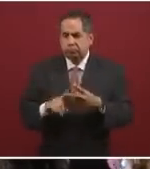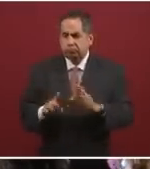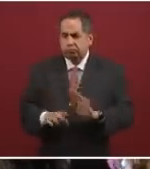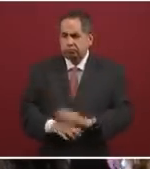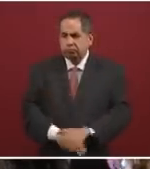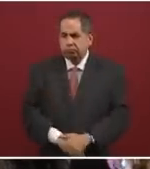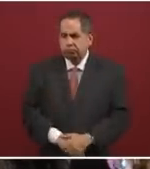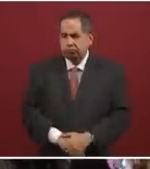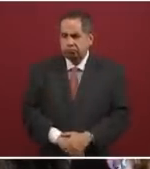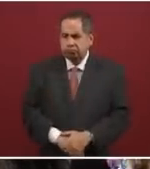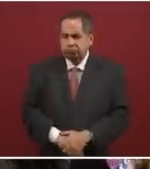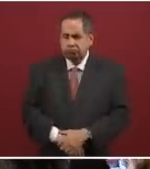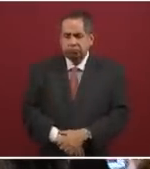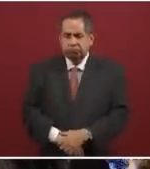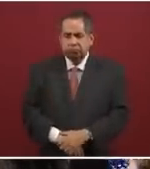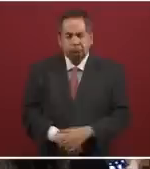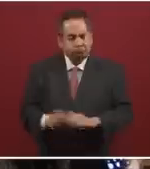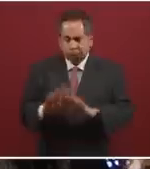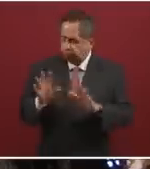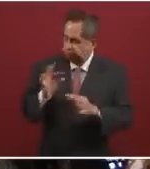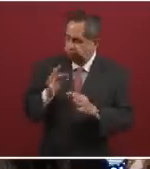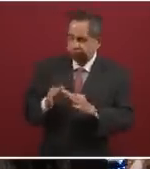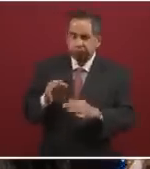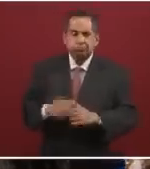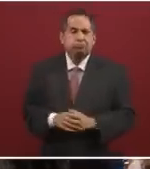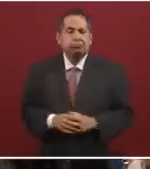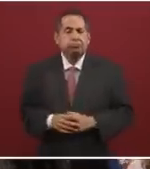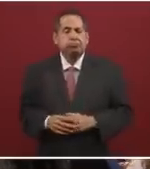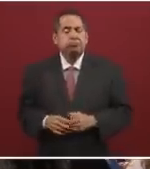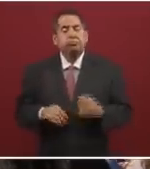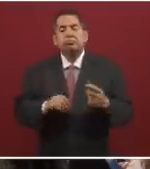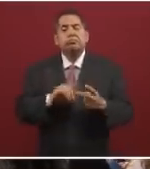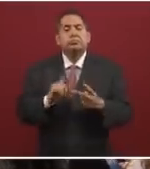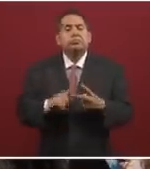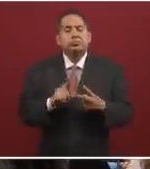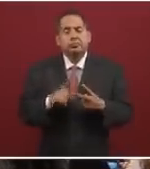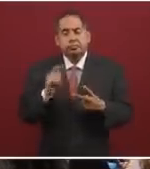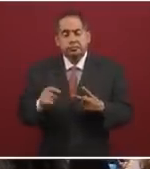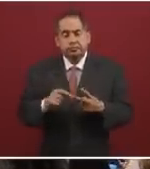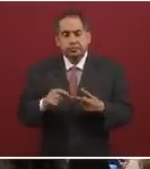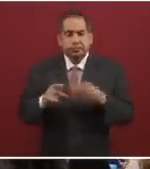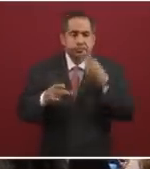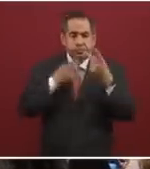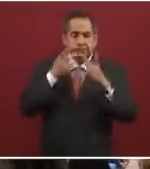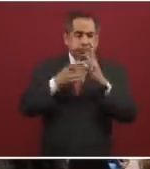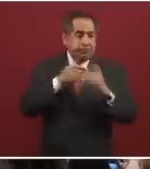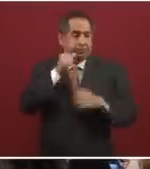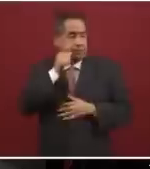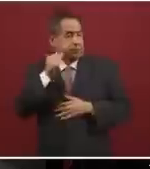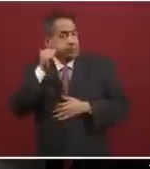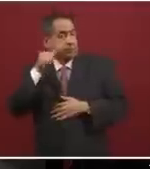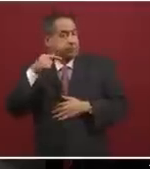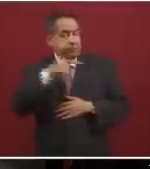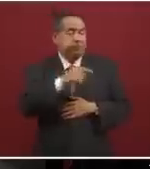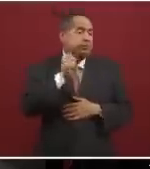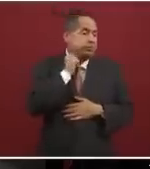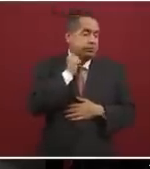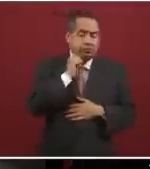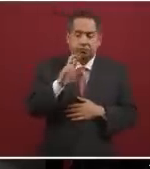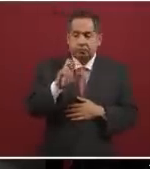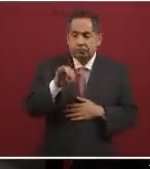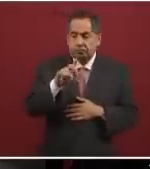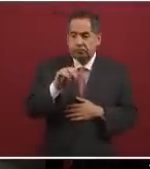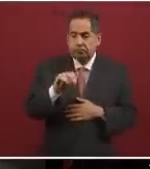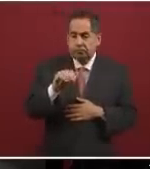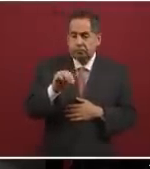algo? Ya. Y la otra sobre los comentarios que hizo ayer el senador Ricardo Monreal